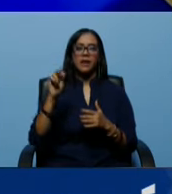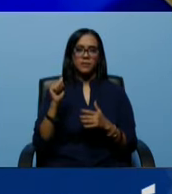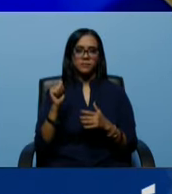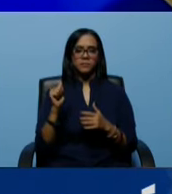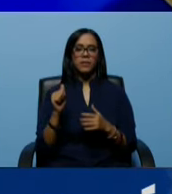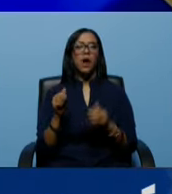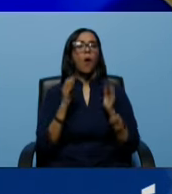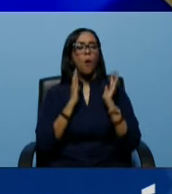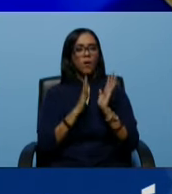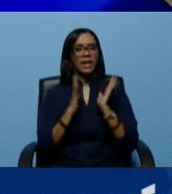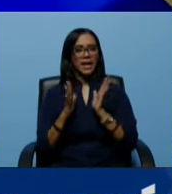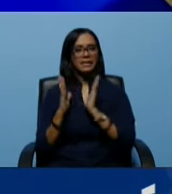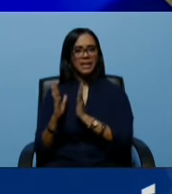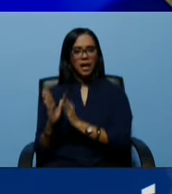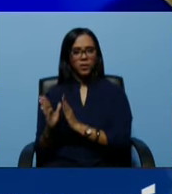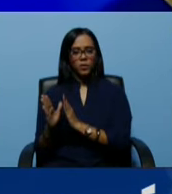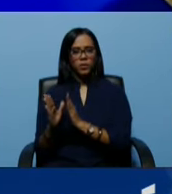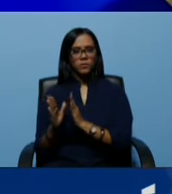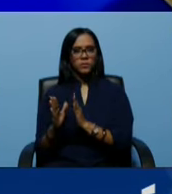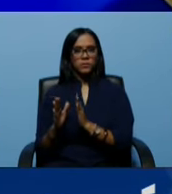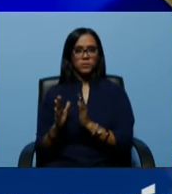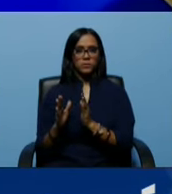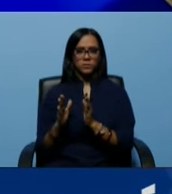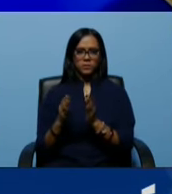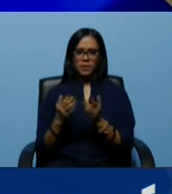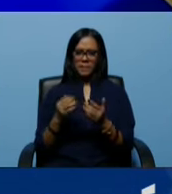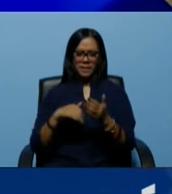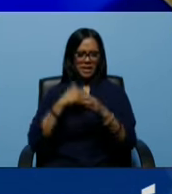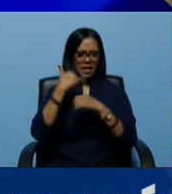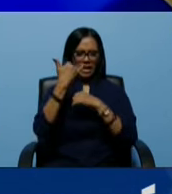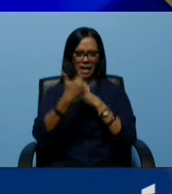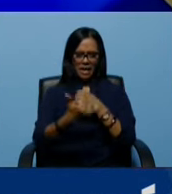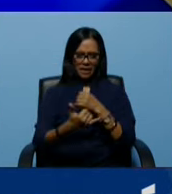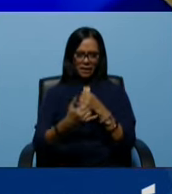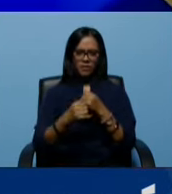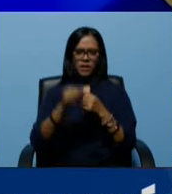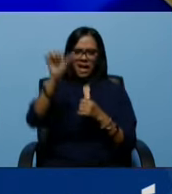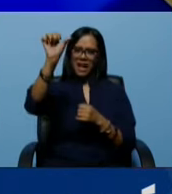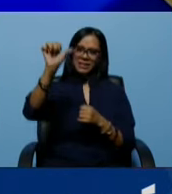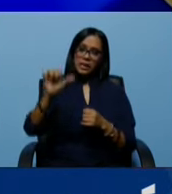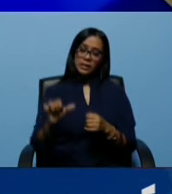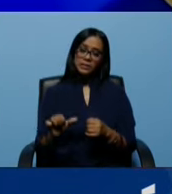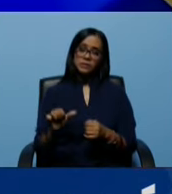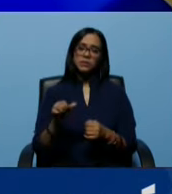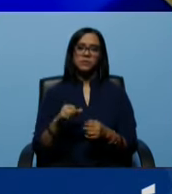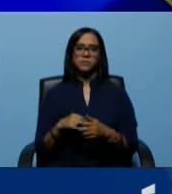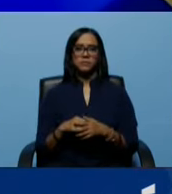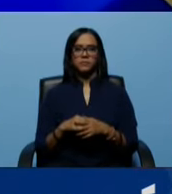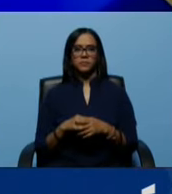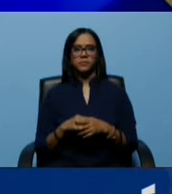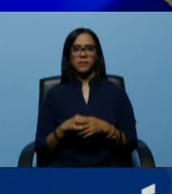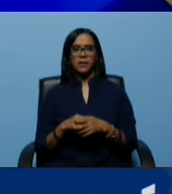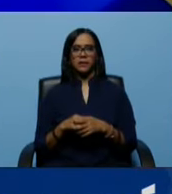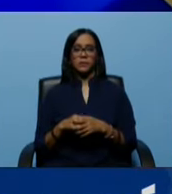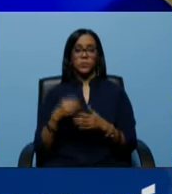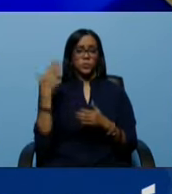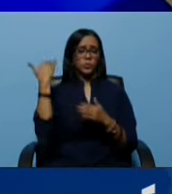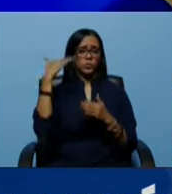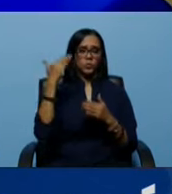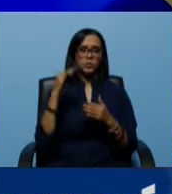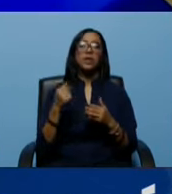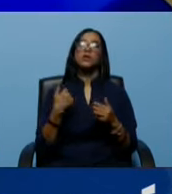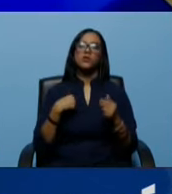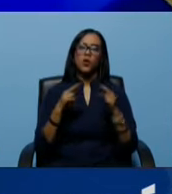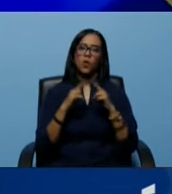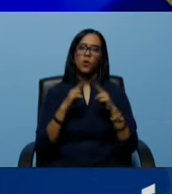Organizado, ordenado, metodológico, analista. Se perdía de vista. Yo lo